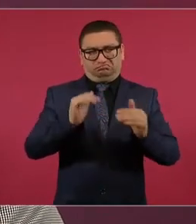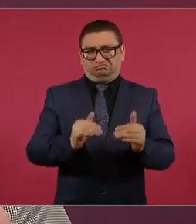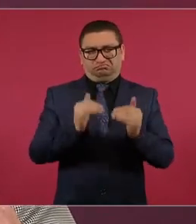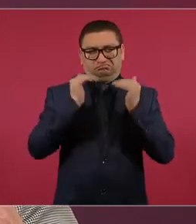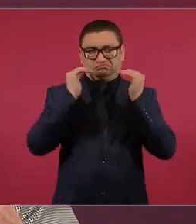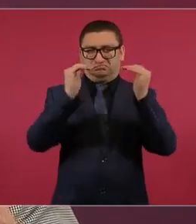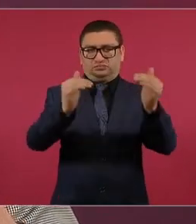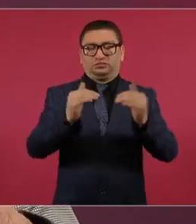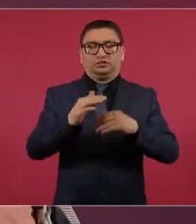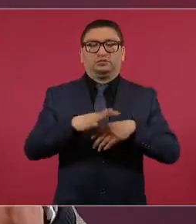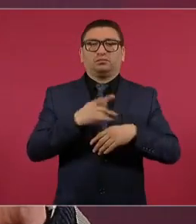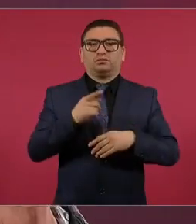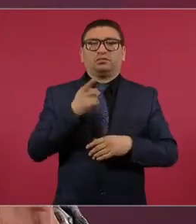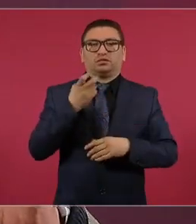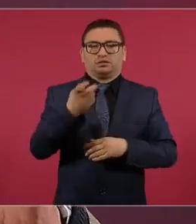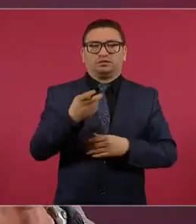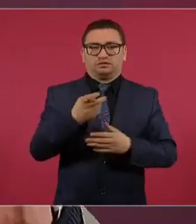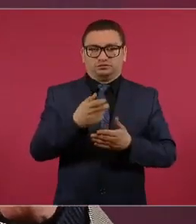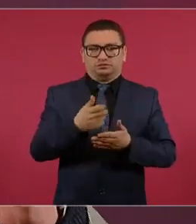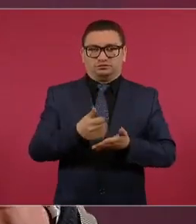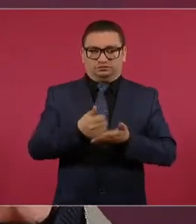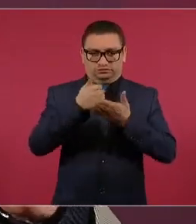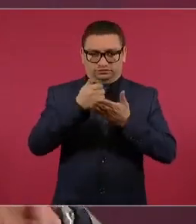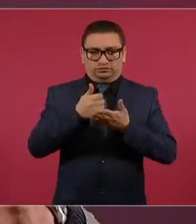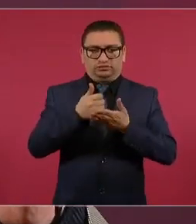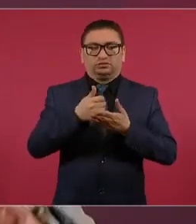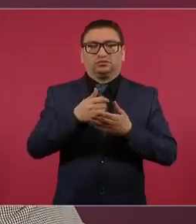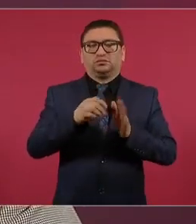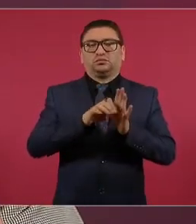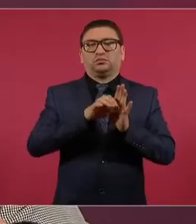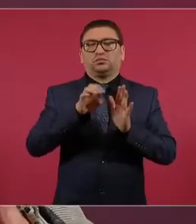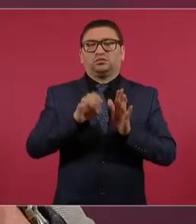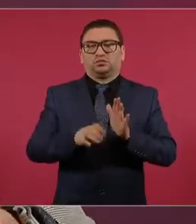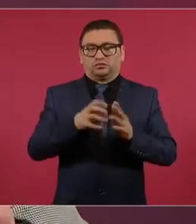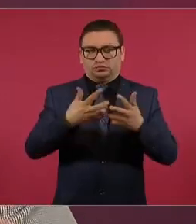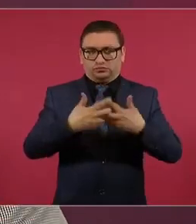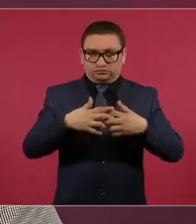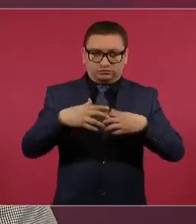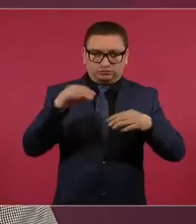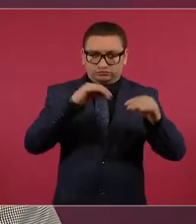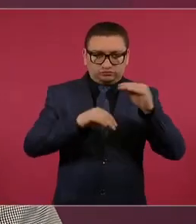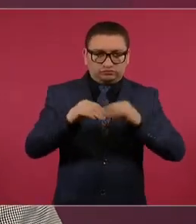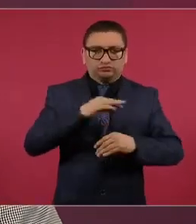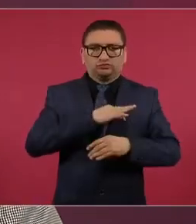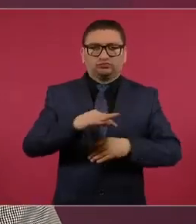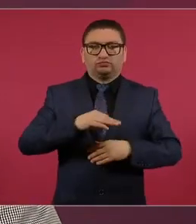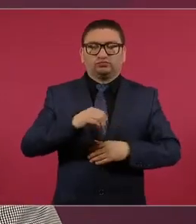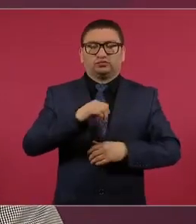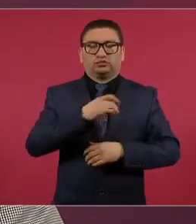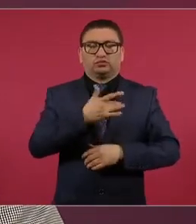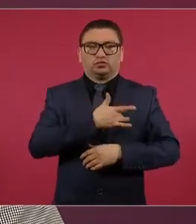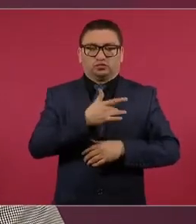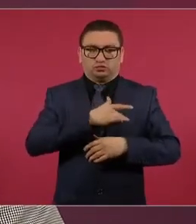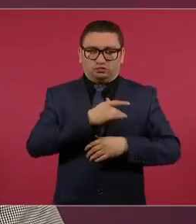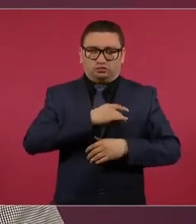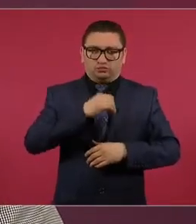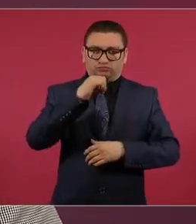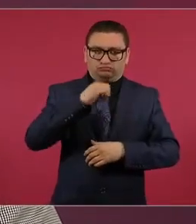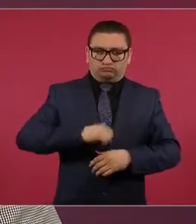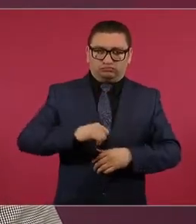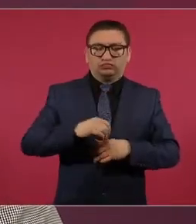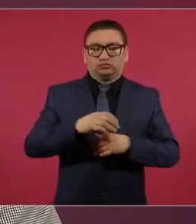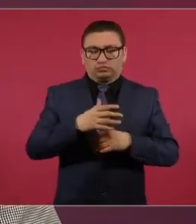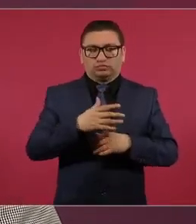piensa que con un aditamento o un extra del equipo se puede hacer cirugía cardíaca y la